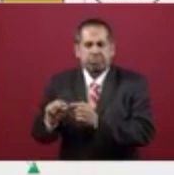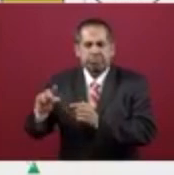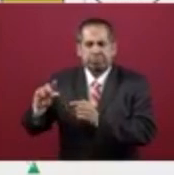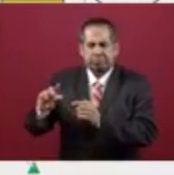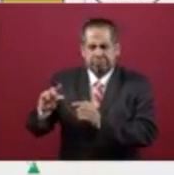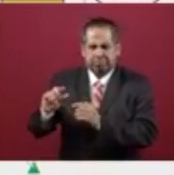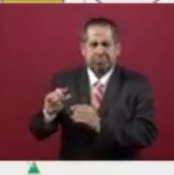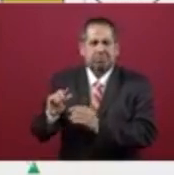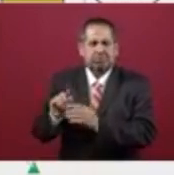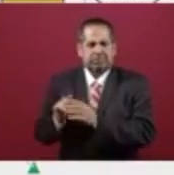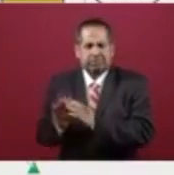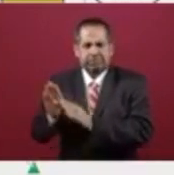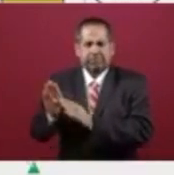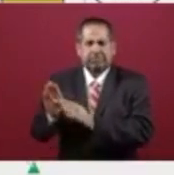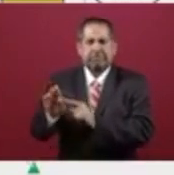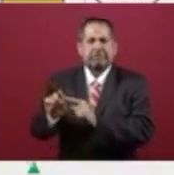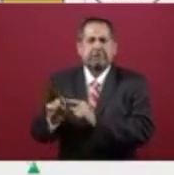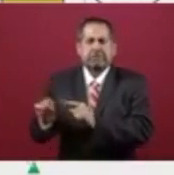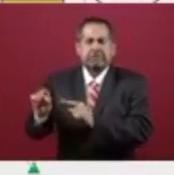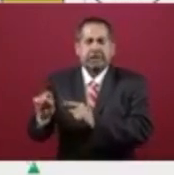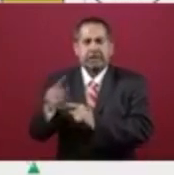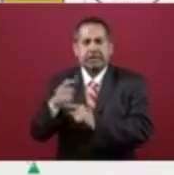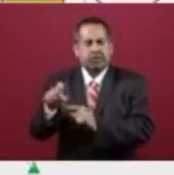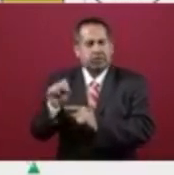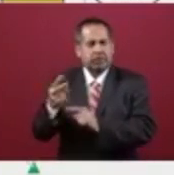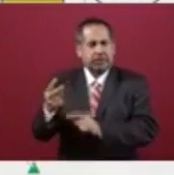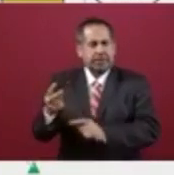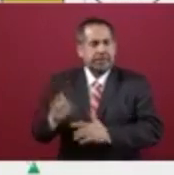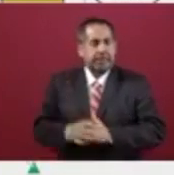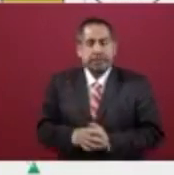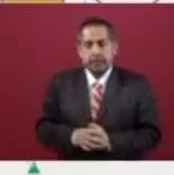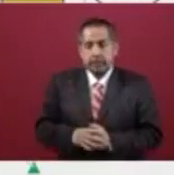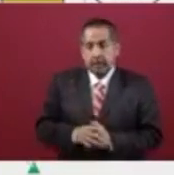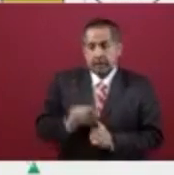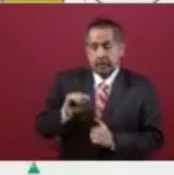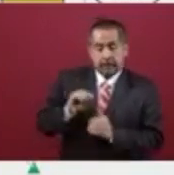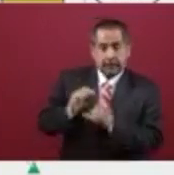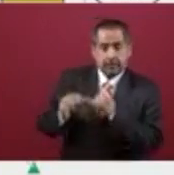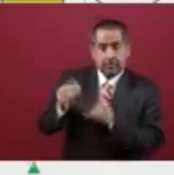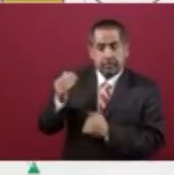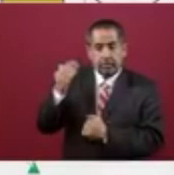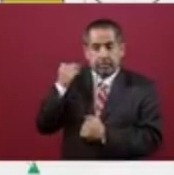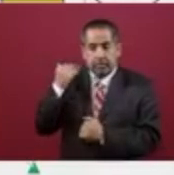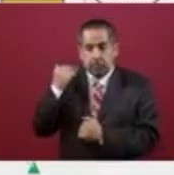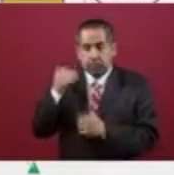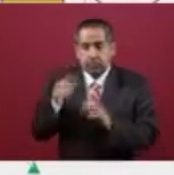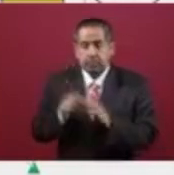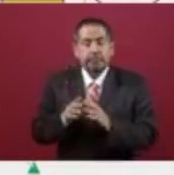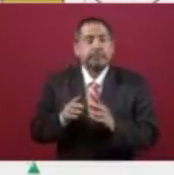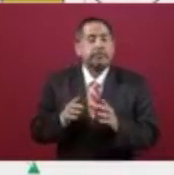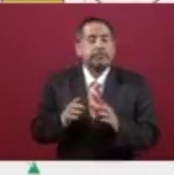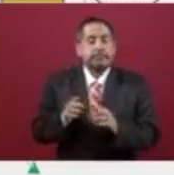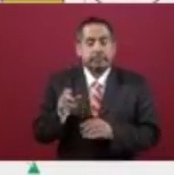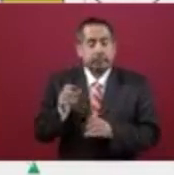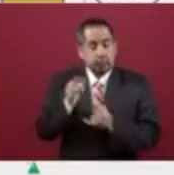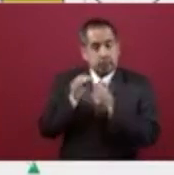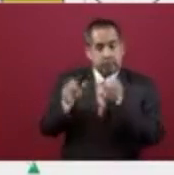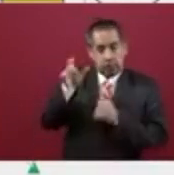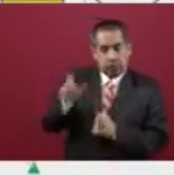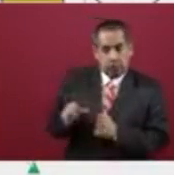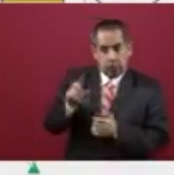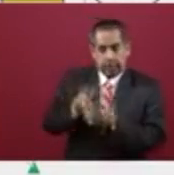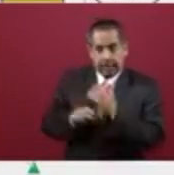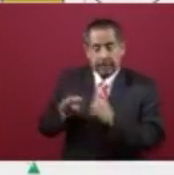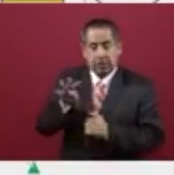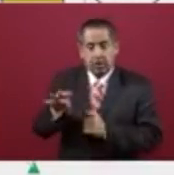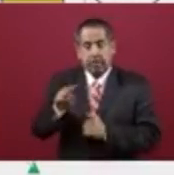repunte a 162. El último rectángulo tiene que ver con lo que